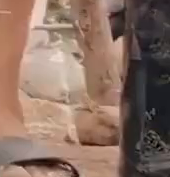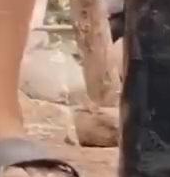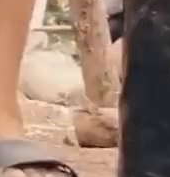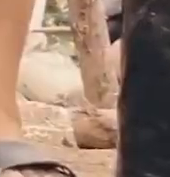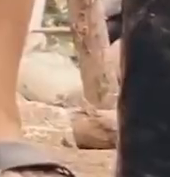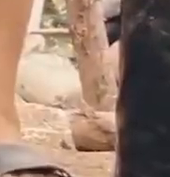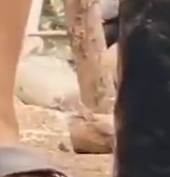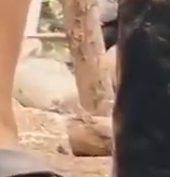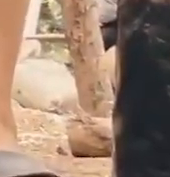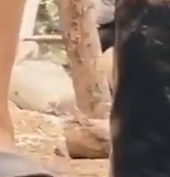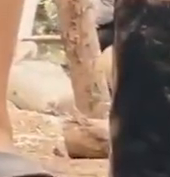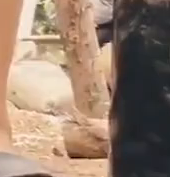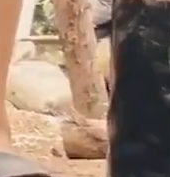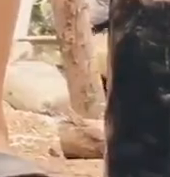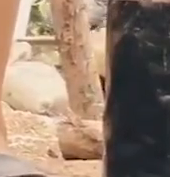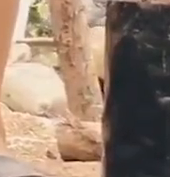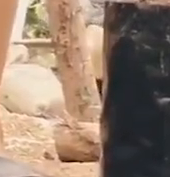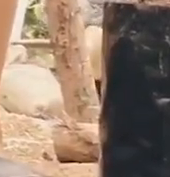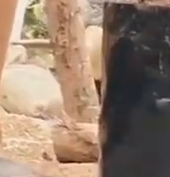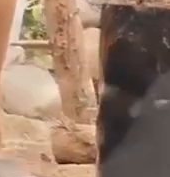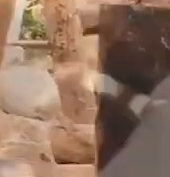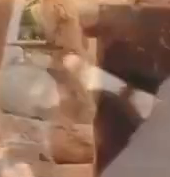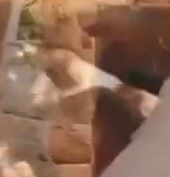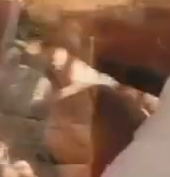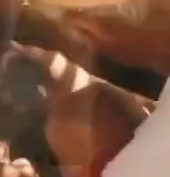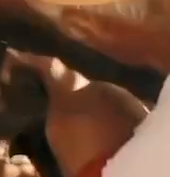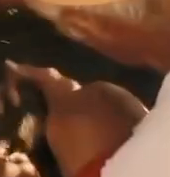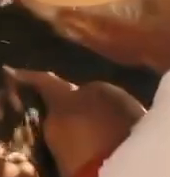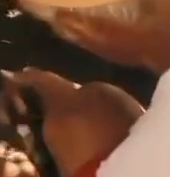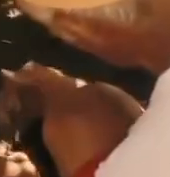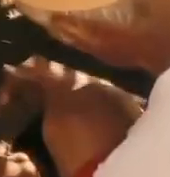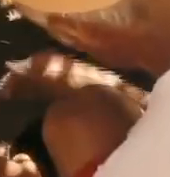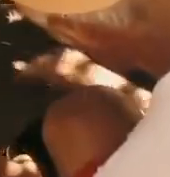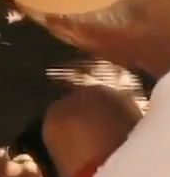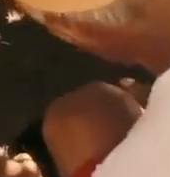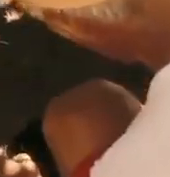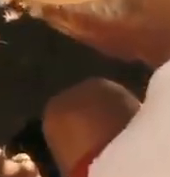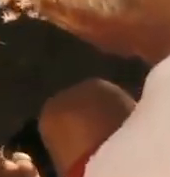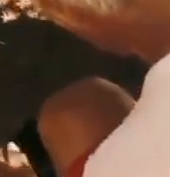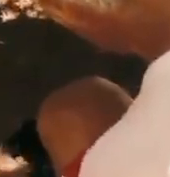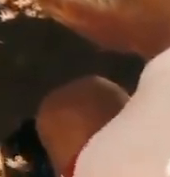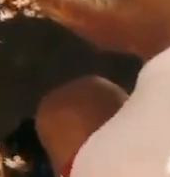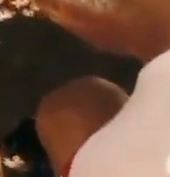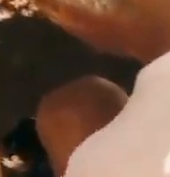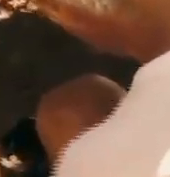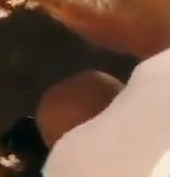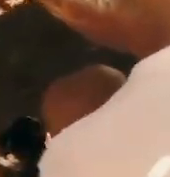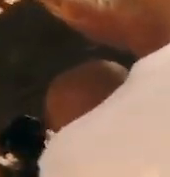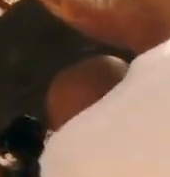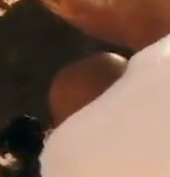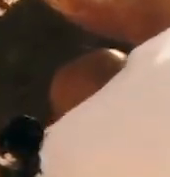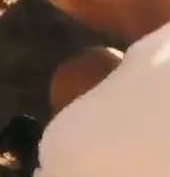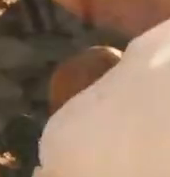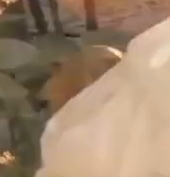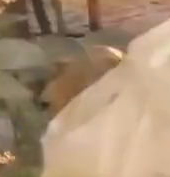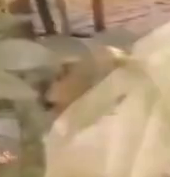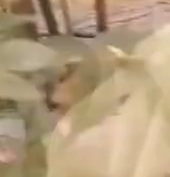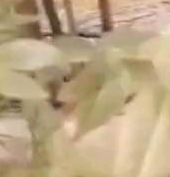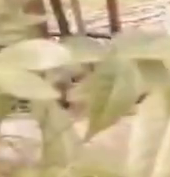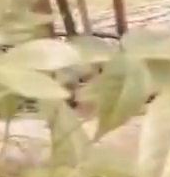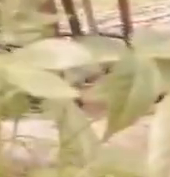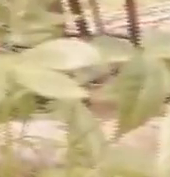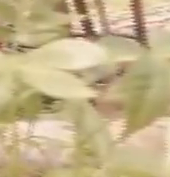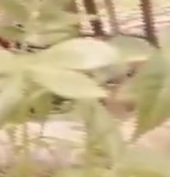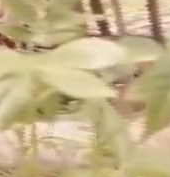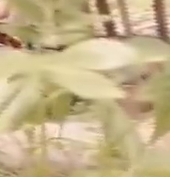el alcance del programa Sembrando Vida, el presidente de México, Andrés Manuel López Obrador, reconoció la importancia de las plantas industriales como la